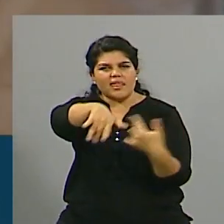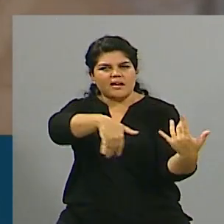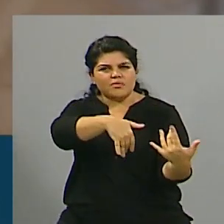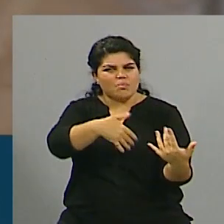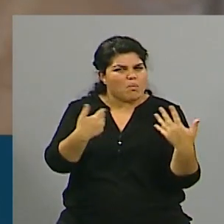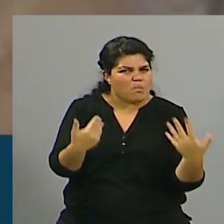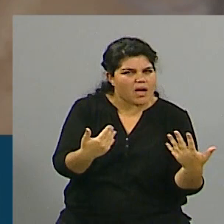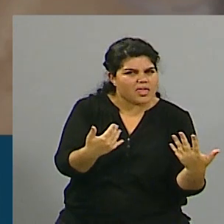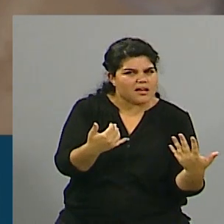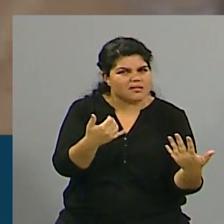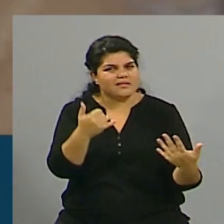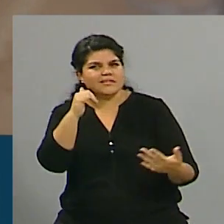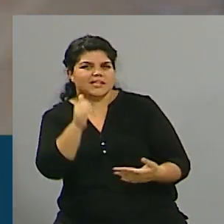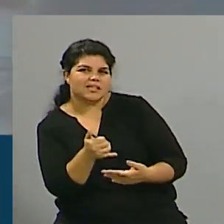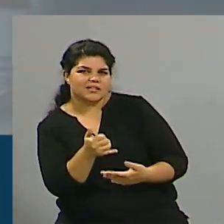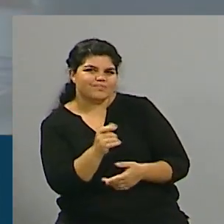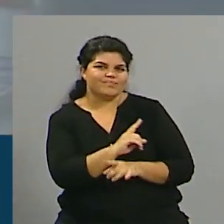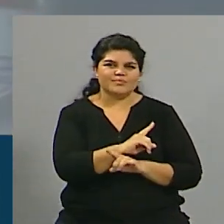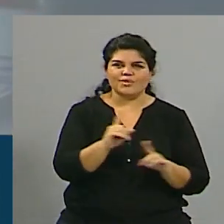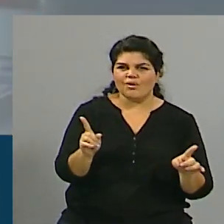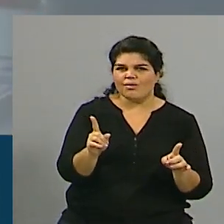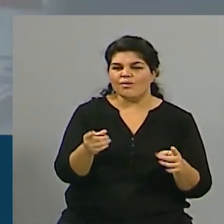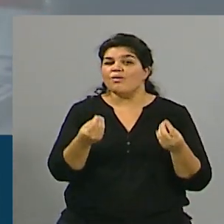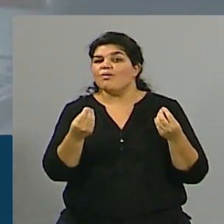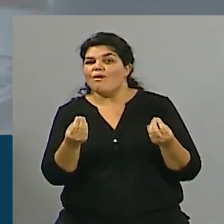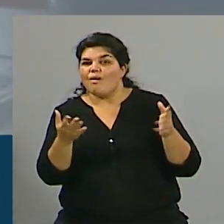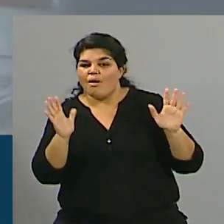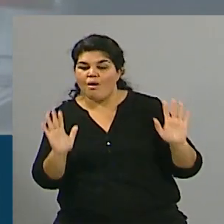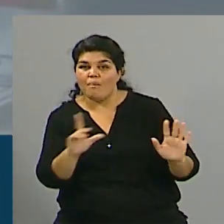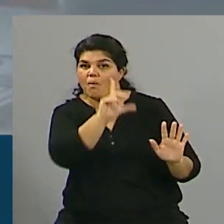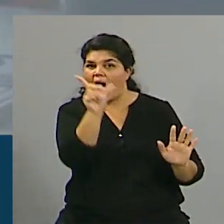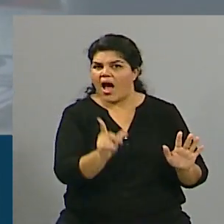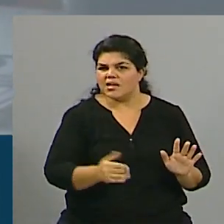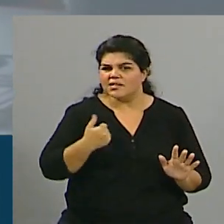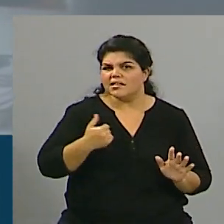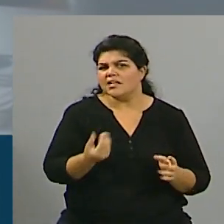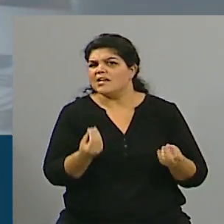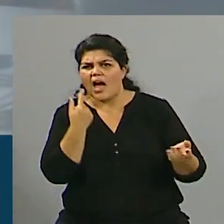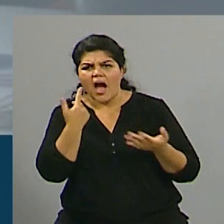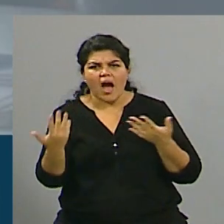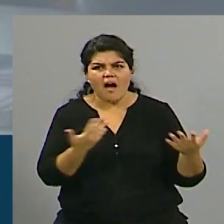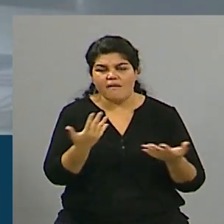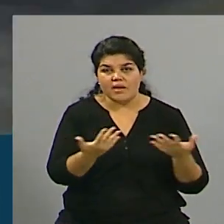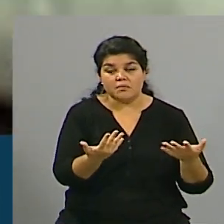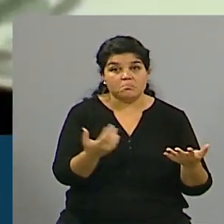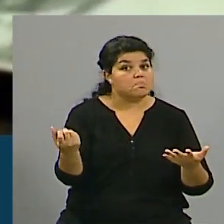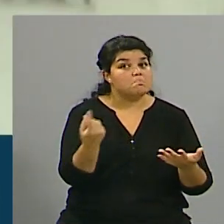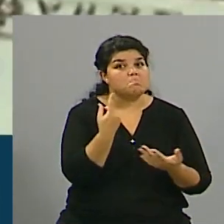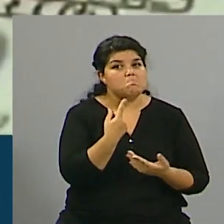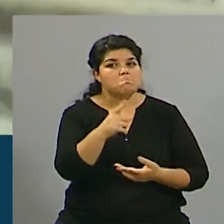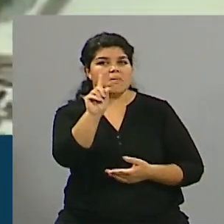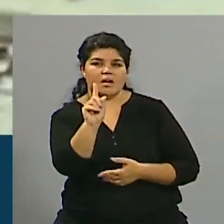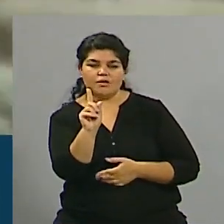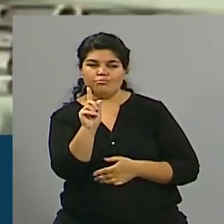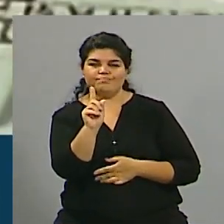es viable? ¿Cómo está Argentina parada ante esta situación? Vamos a tratar de entenderlo mejor, pero desde otra óptica, no desde el